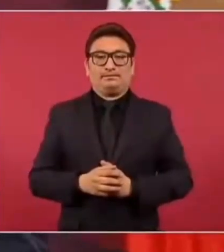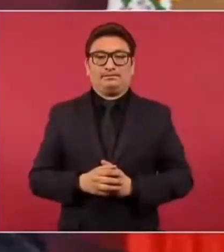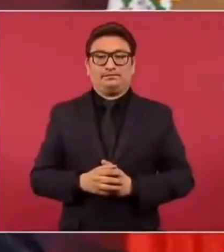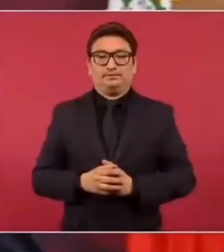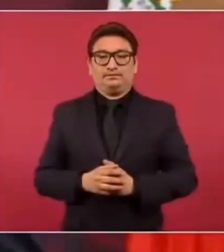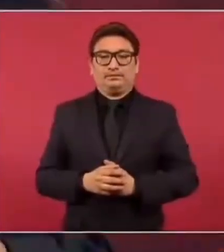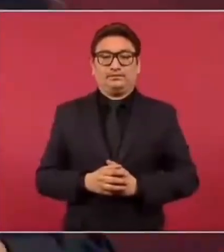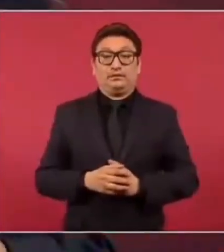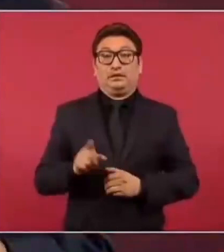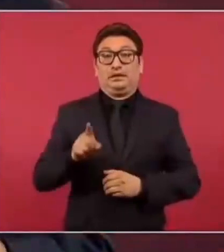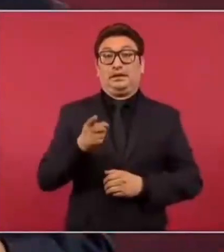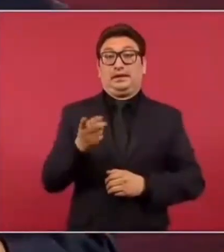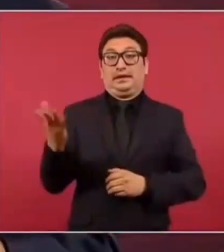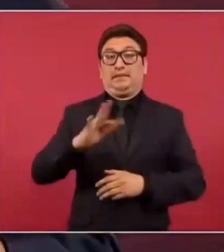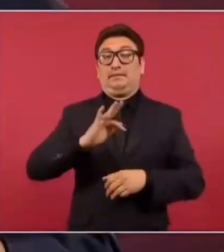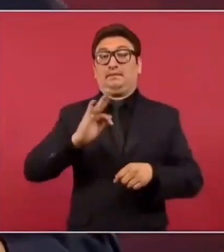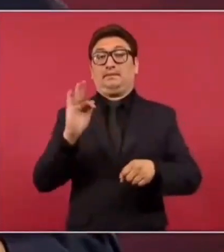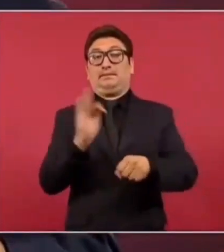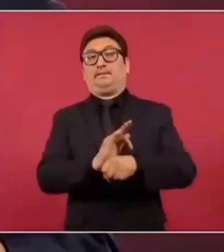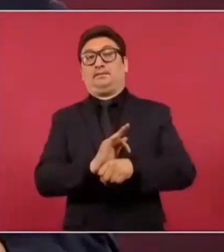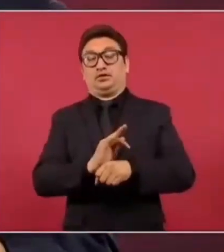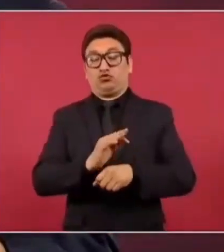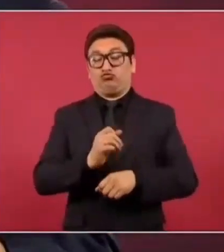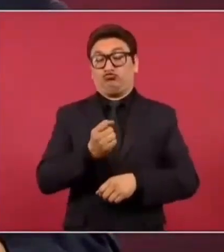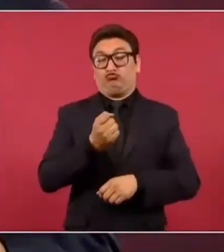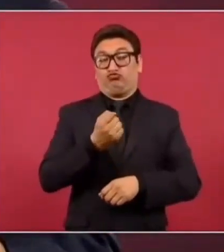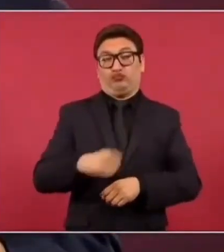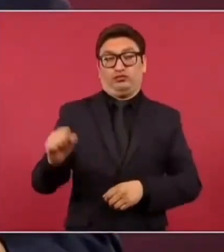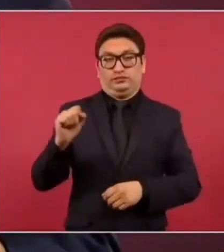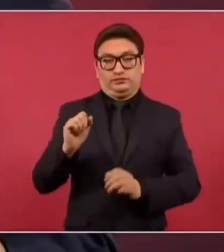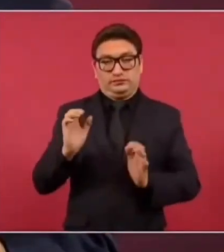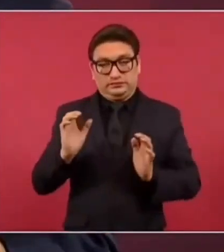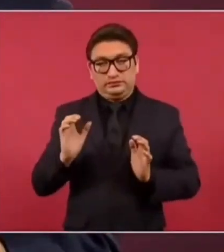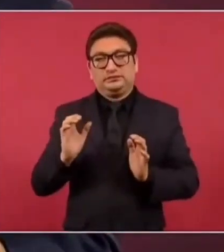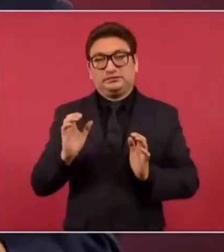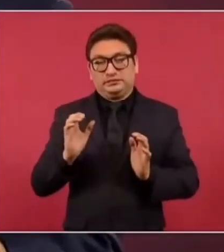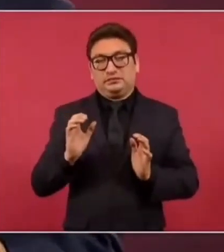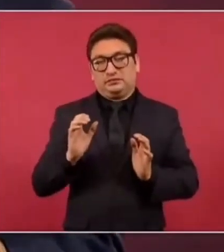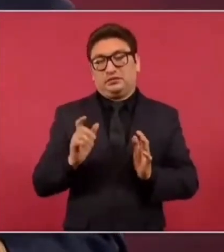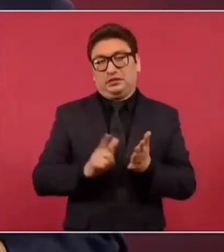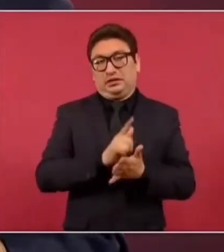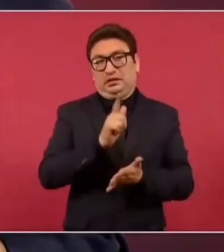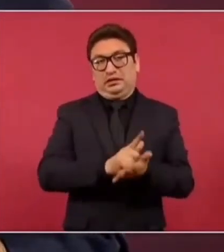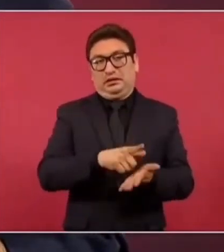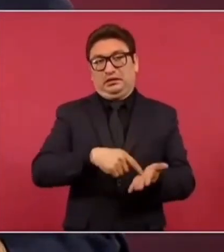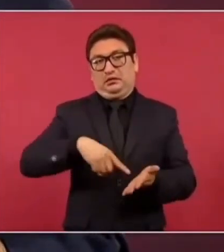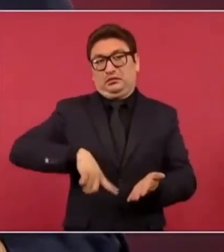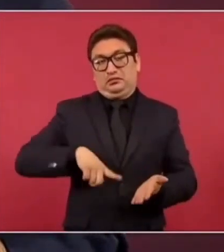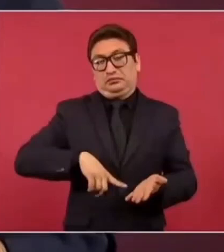Y defensores, ¿no?, tenaces del Estado de Derecho.